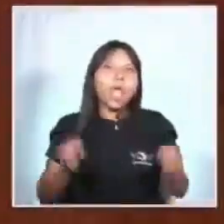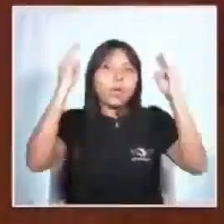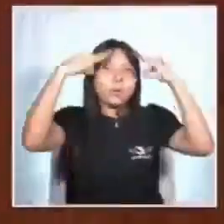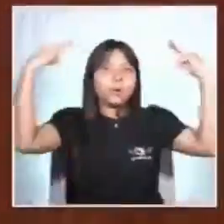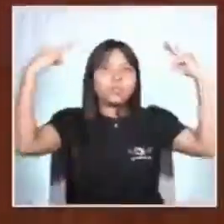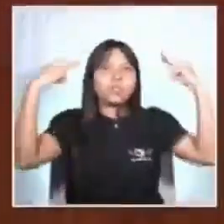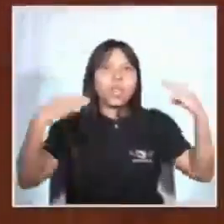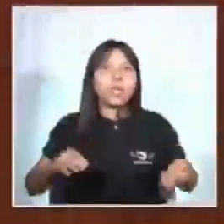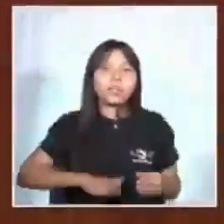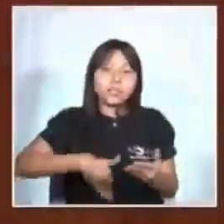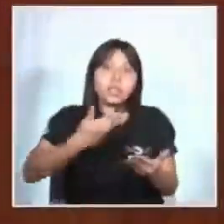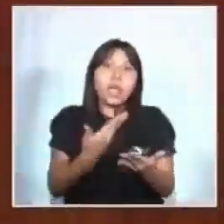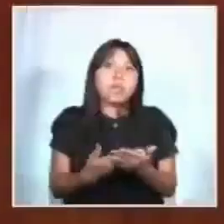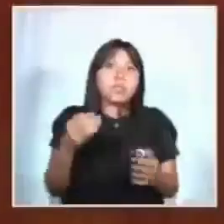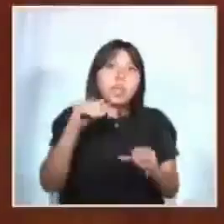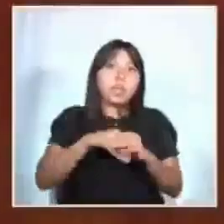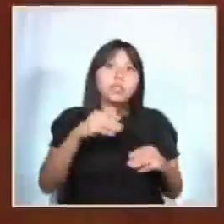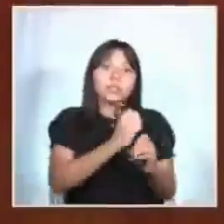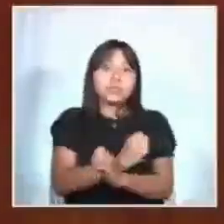Moisés nace en esclavitud.